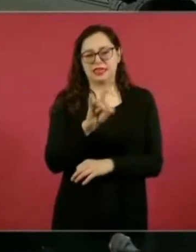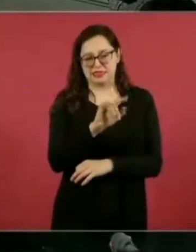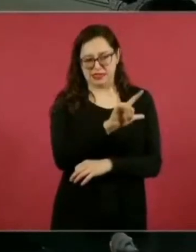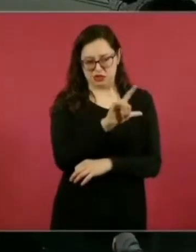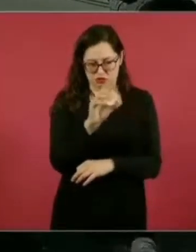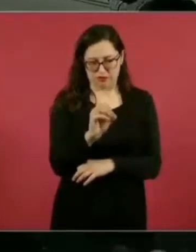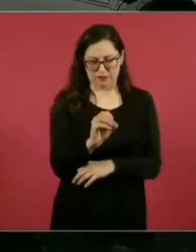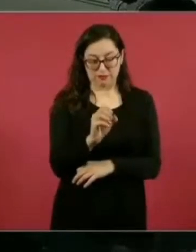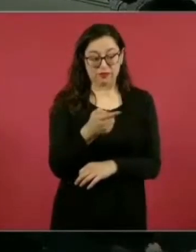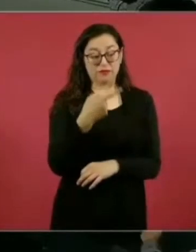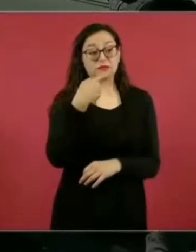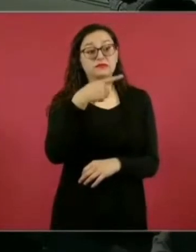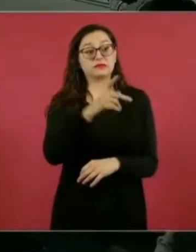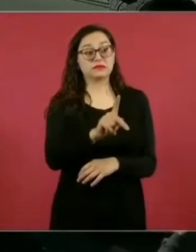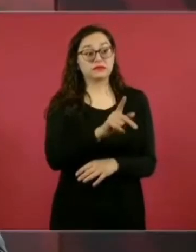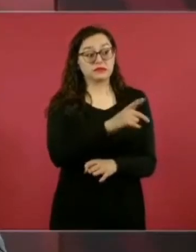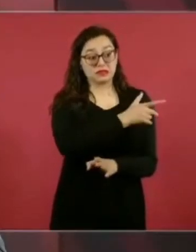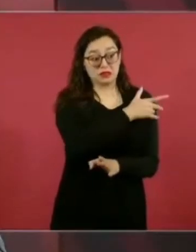se corrompió